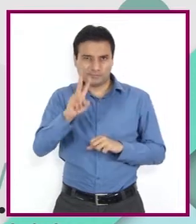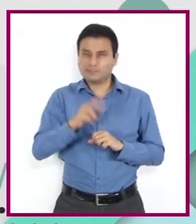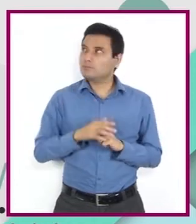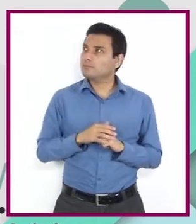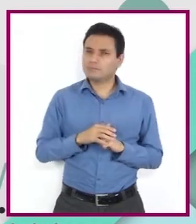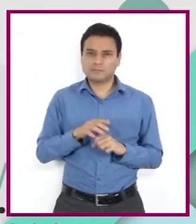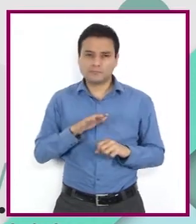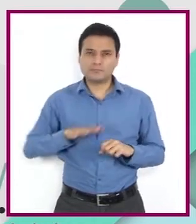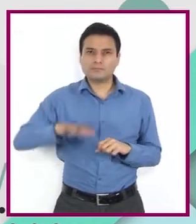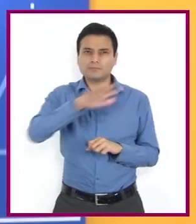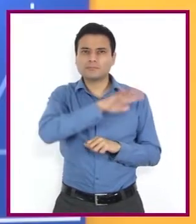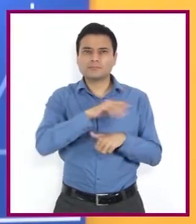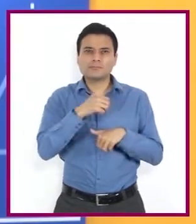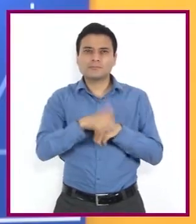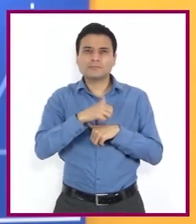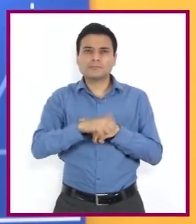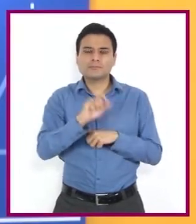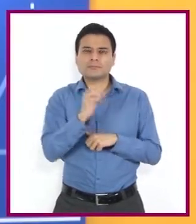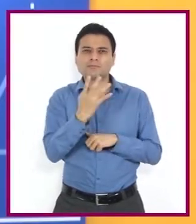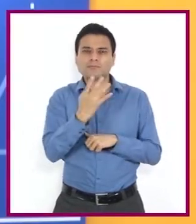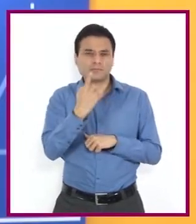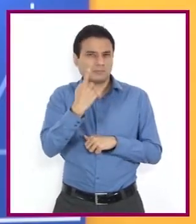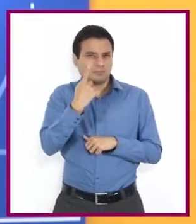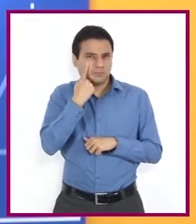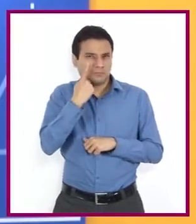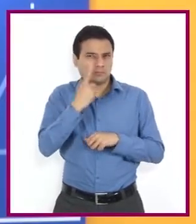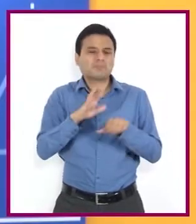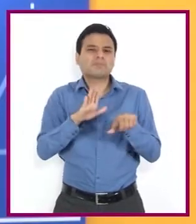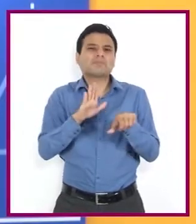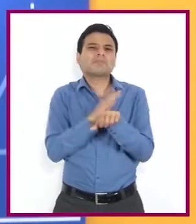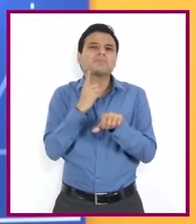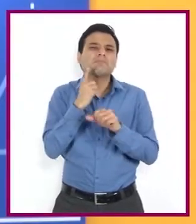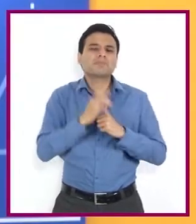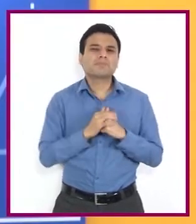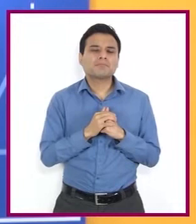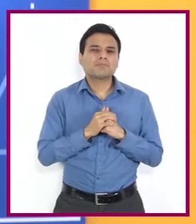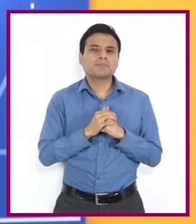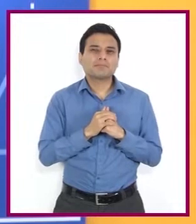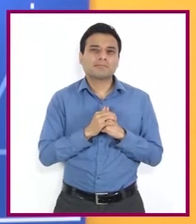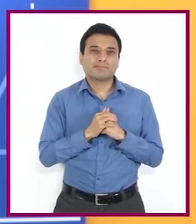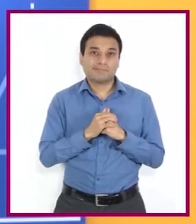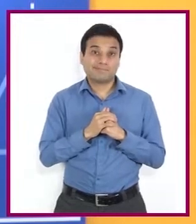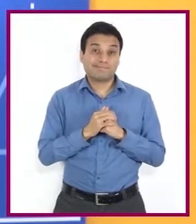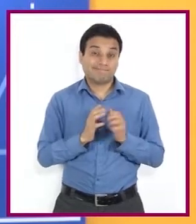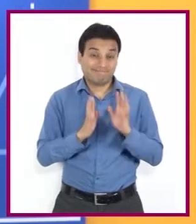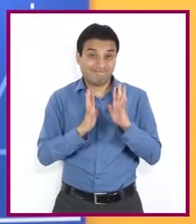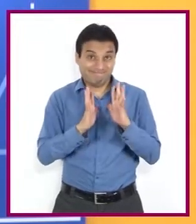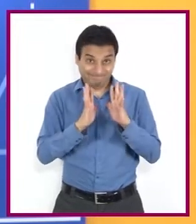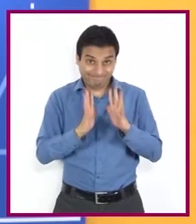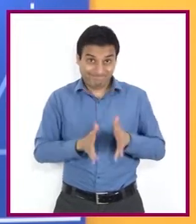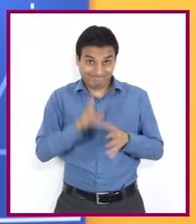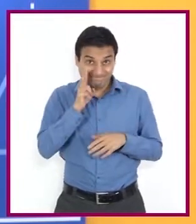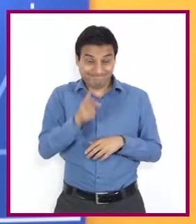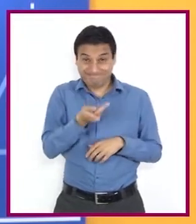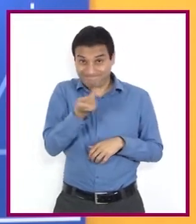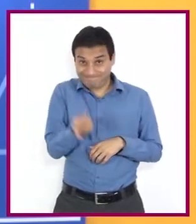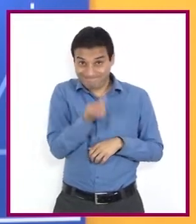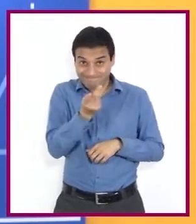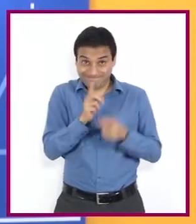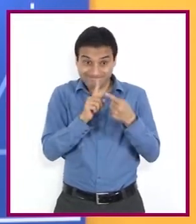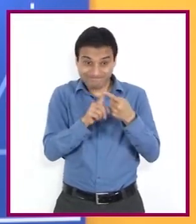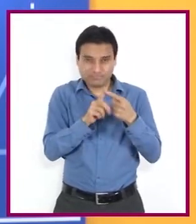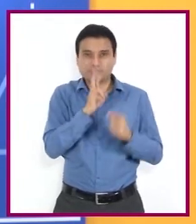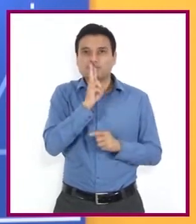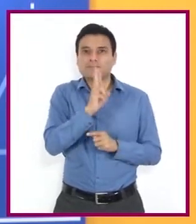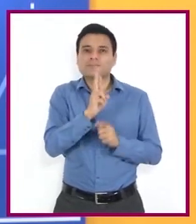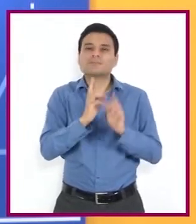que sucede eso? Con los cálculos realizados y escritos en la tabla, ya hemos respondido a la primera pregunta. Estos